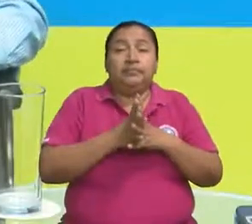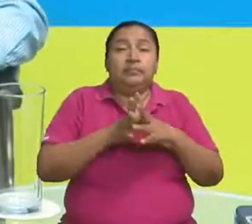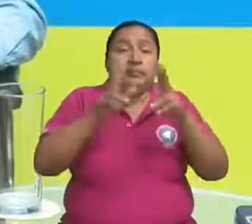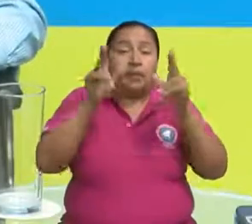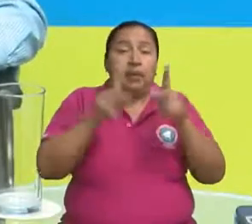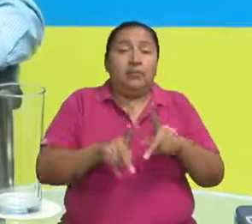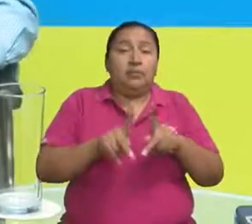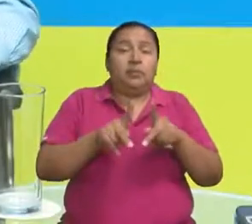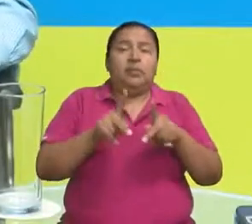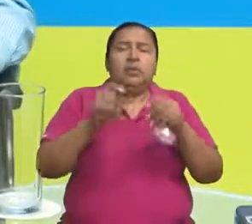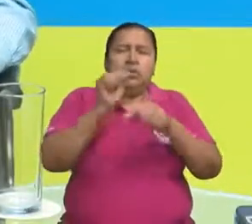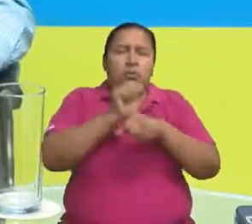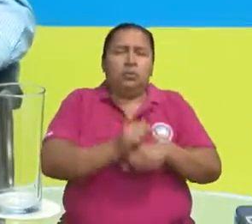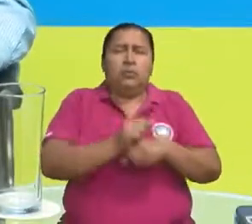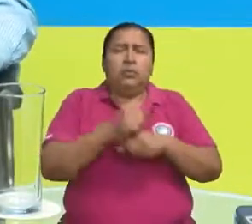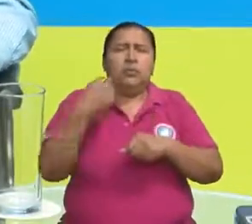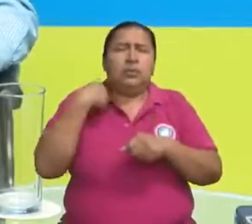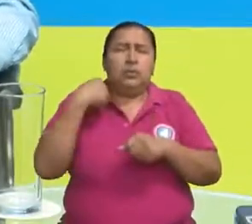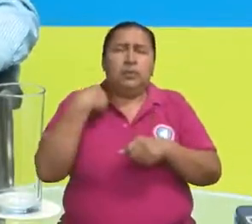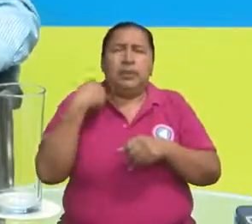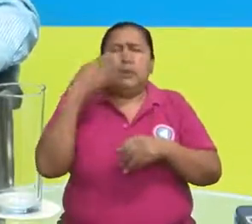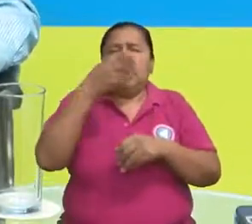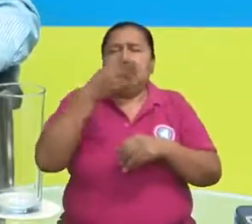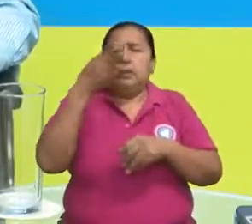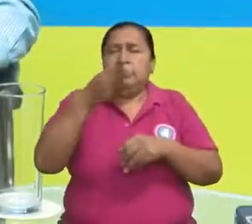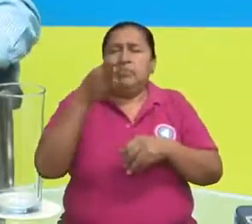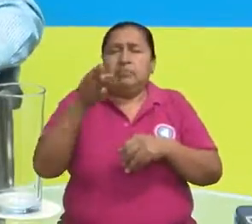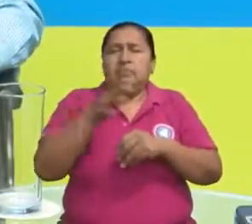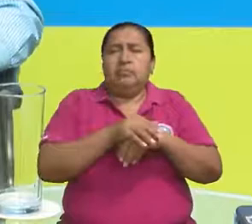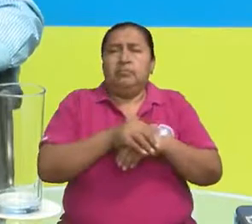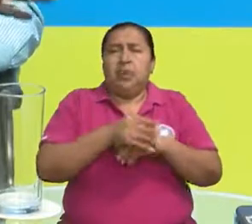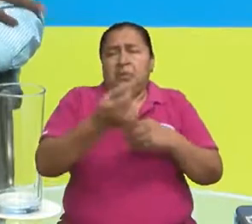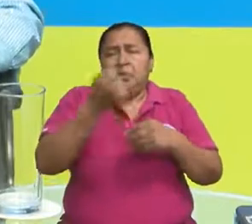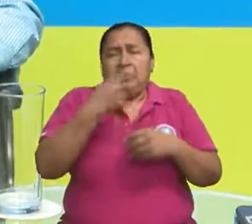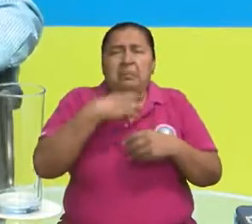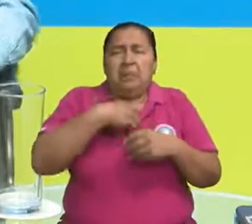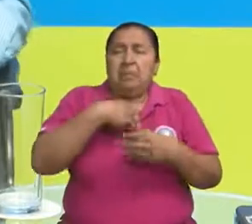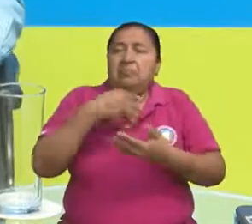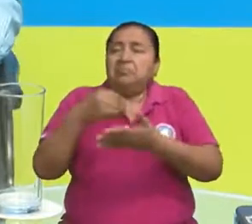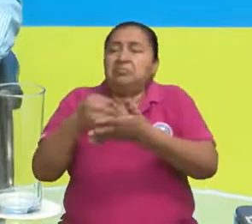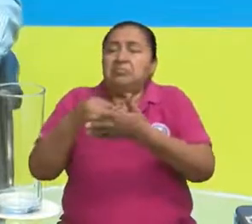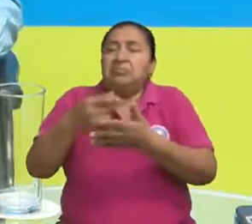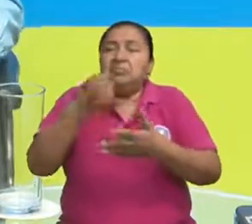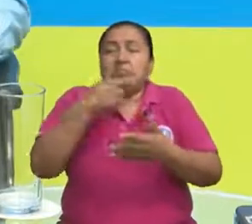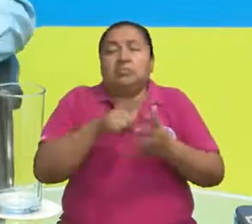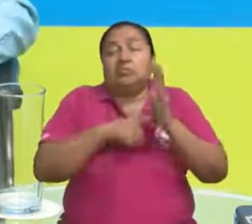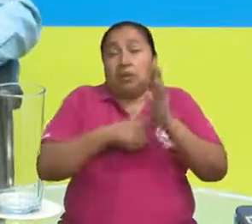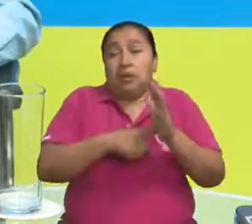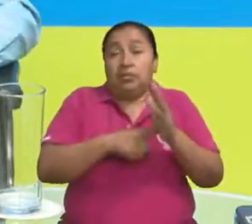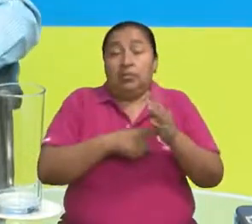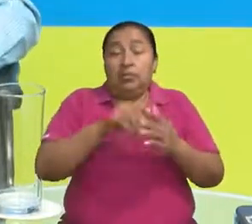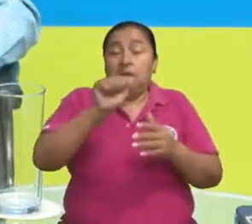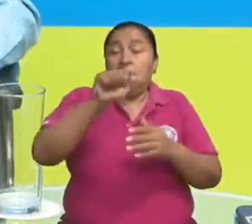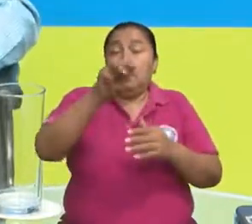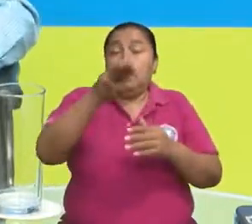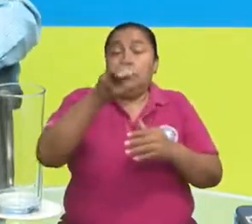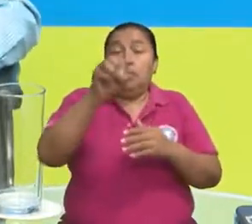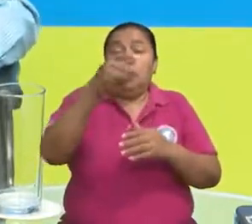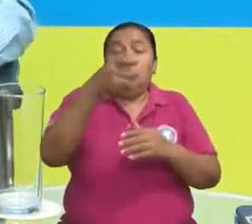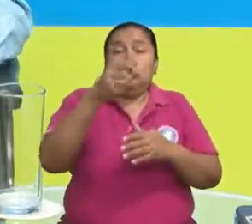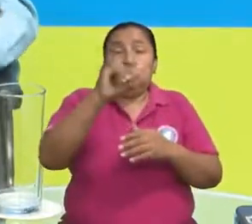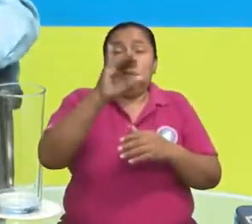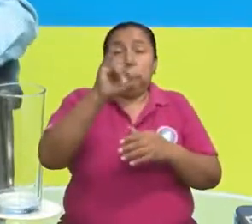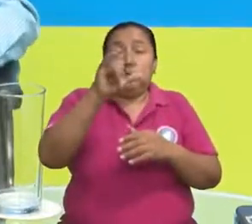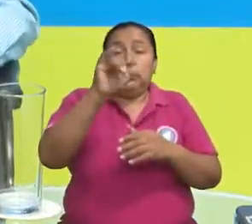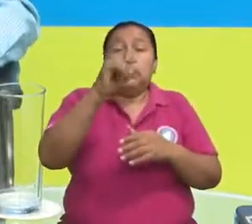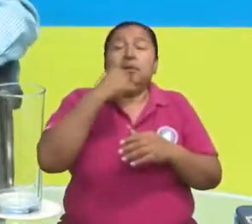personas acostumbramos muchas veces a automedicarnos y leemos, por ejemplo, que la amoxicilina es buena para